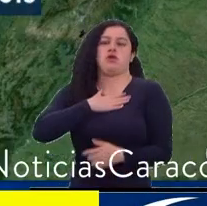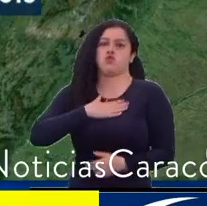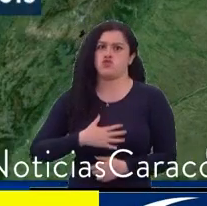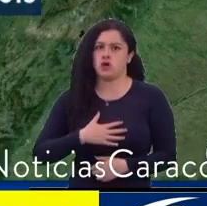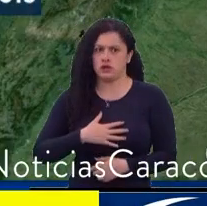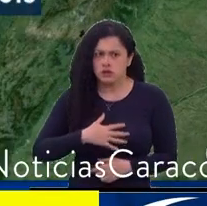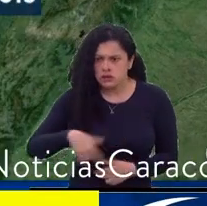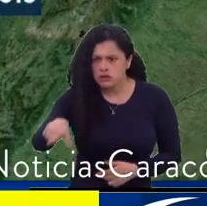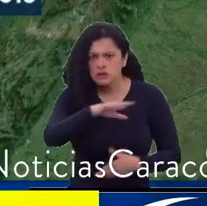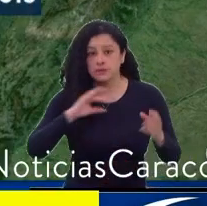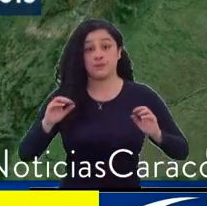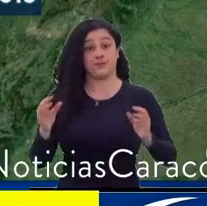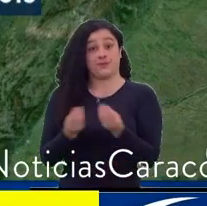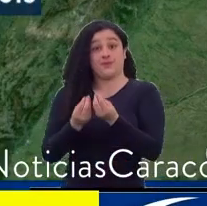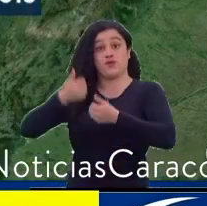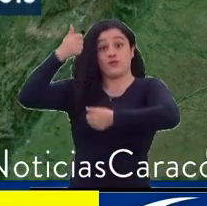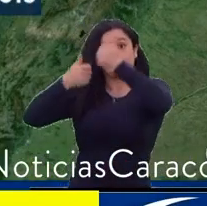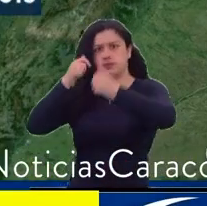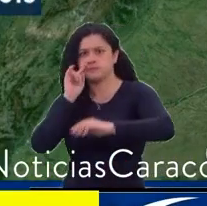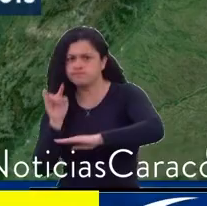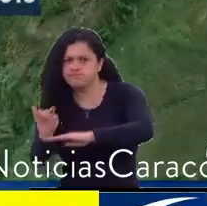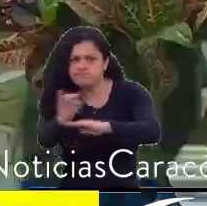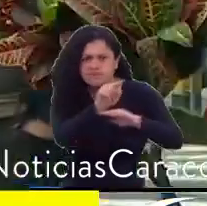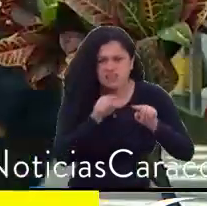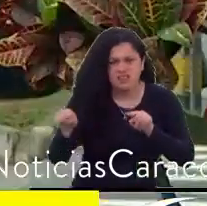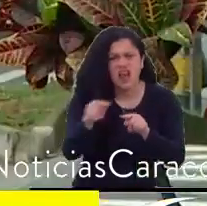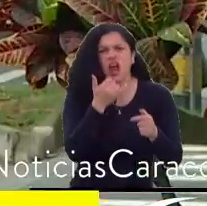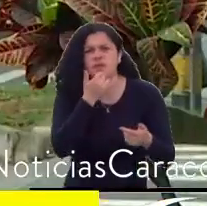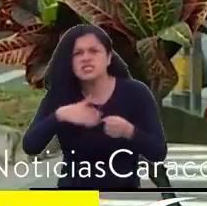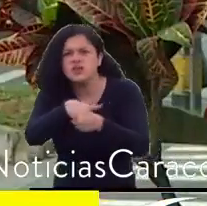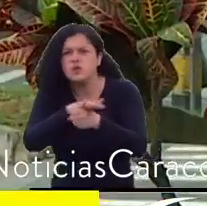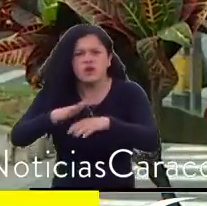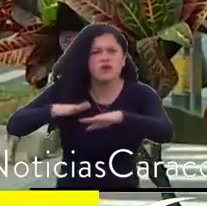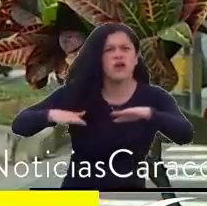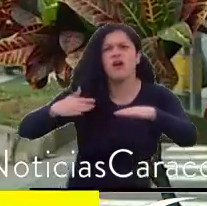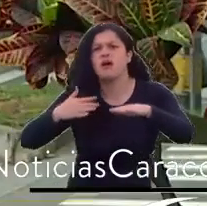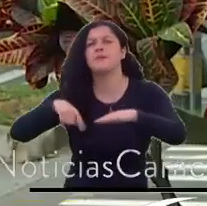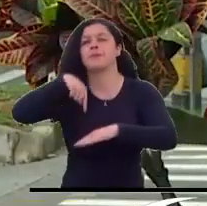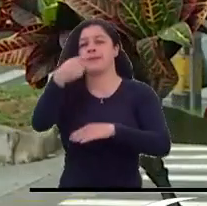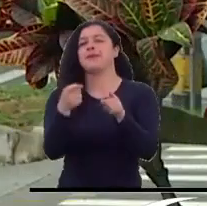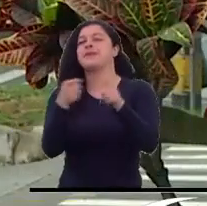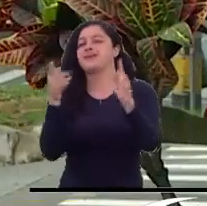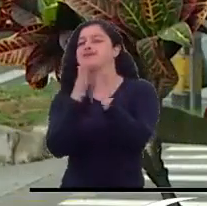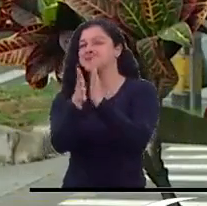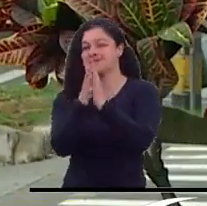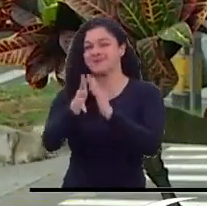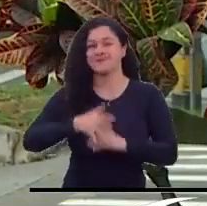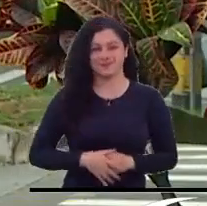las investigaciones y estamos atentos al desarrollo de esta información. Es una noticia en desarrollo aquí en Noticias Caracol.